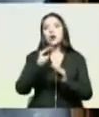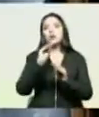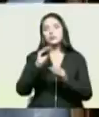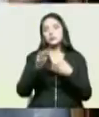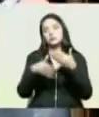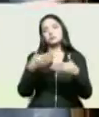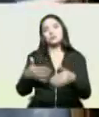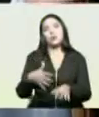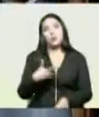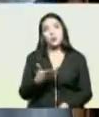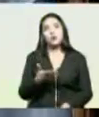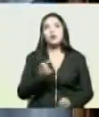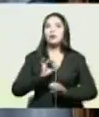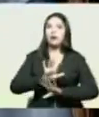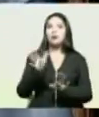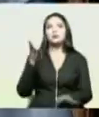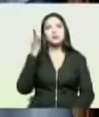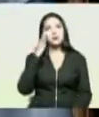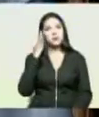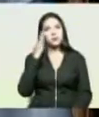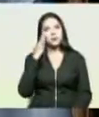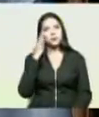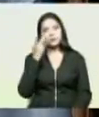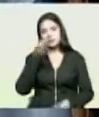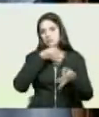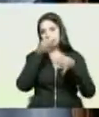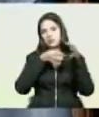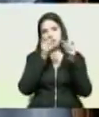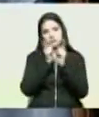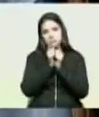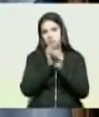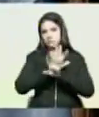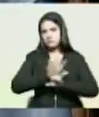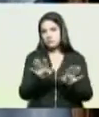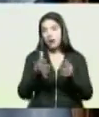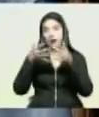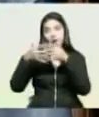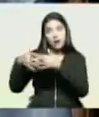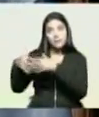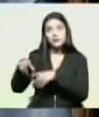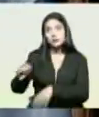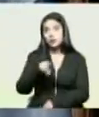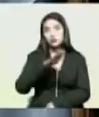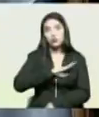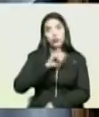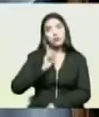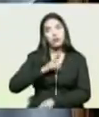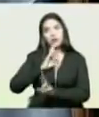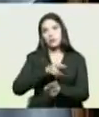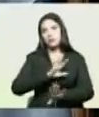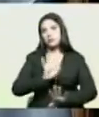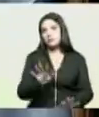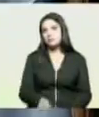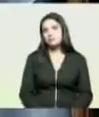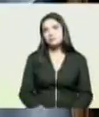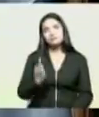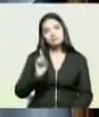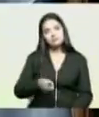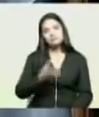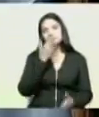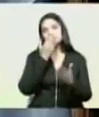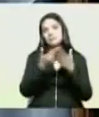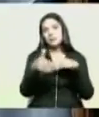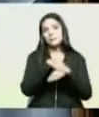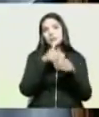podido, por razones obvias, describir. Estas empresas, sus dueños, tienen que dar la cara. Y la tienen que dar ante el